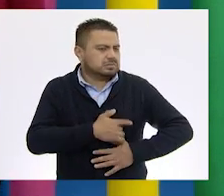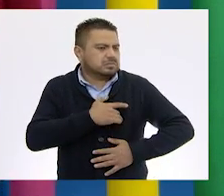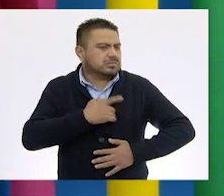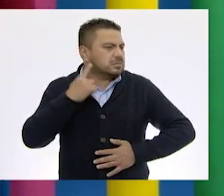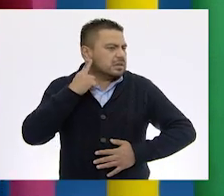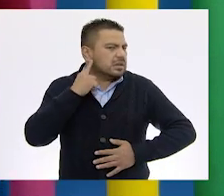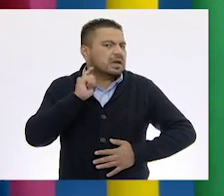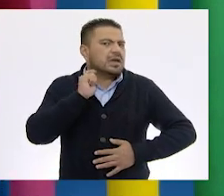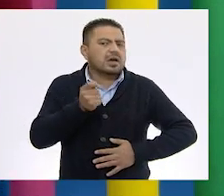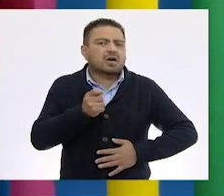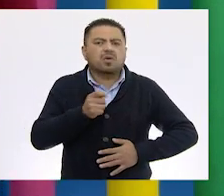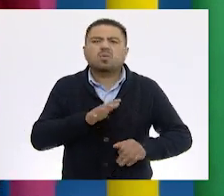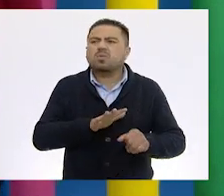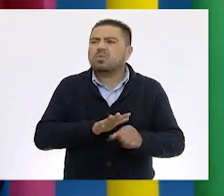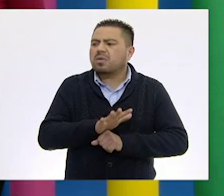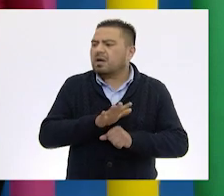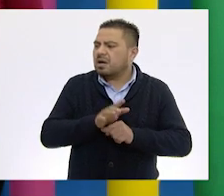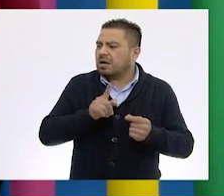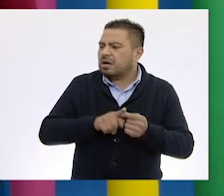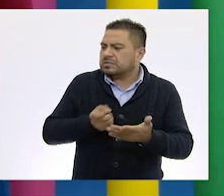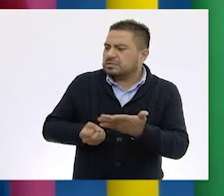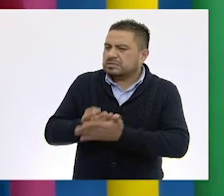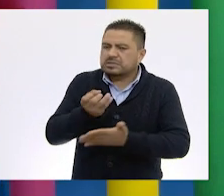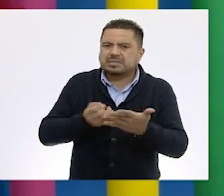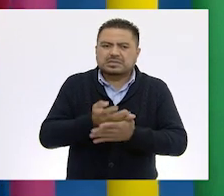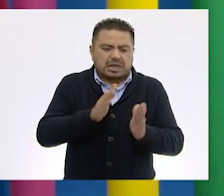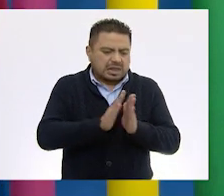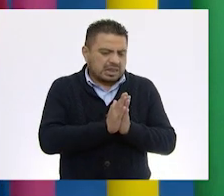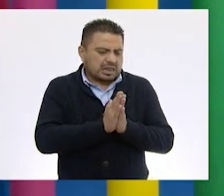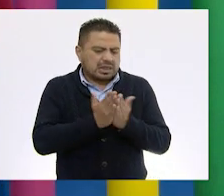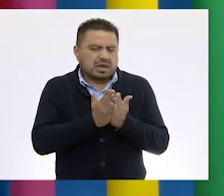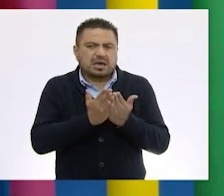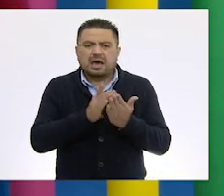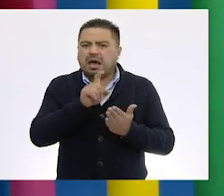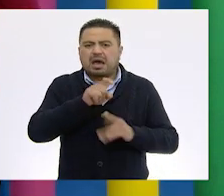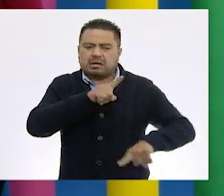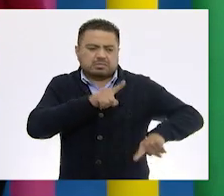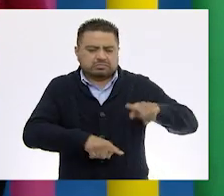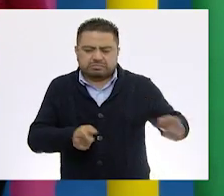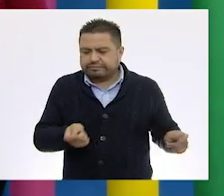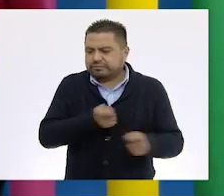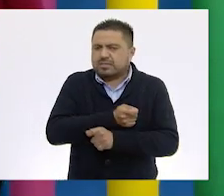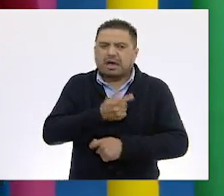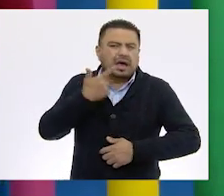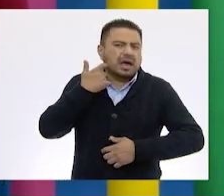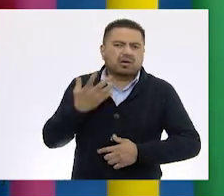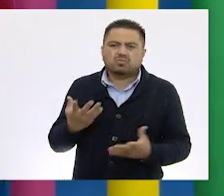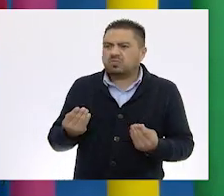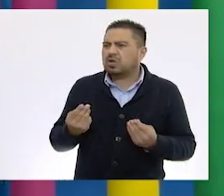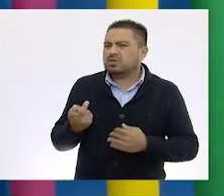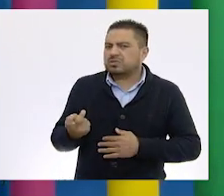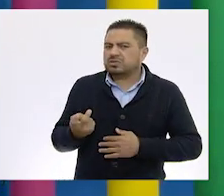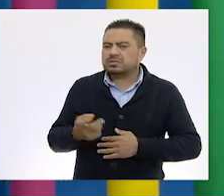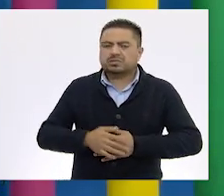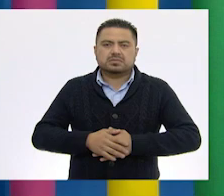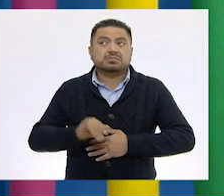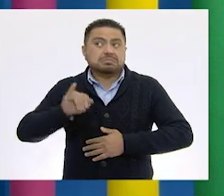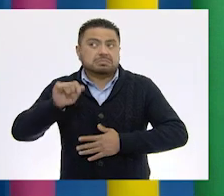son fuentes por donde salen libros en lugar de agua y muchos datos. ¿Sí?